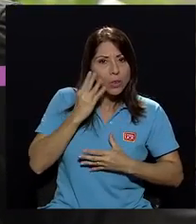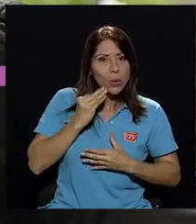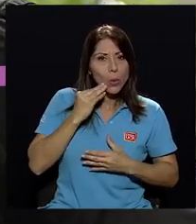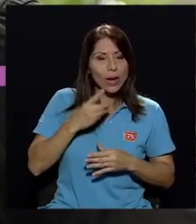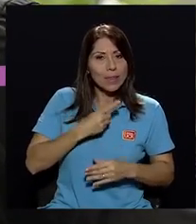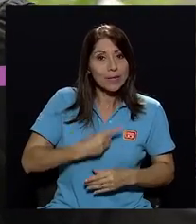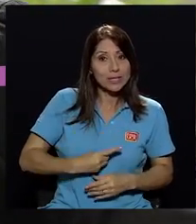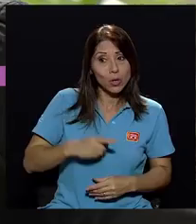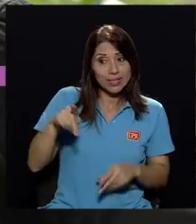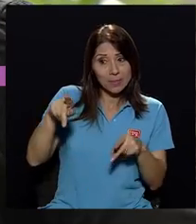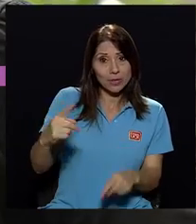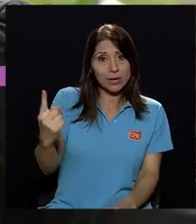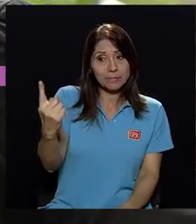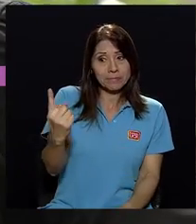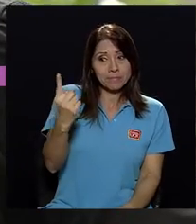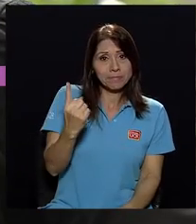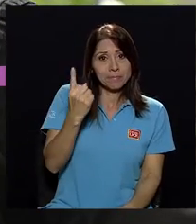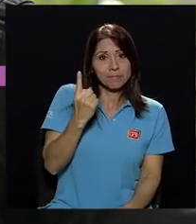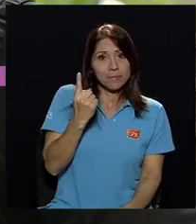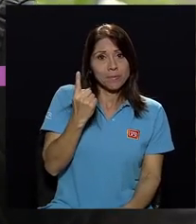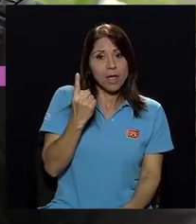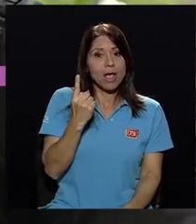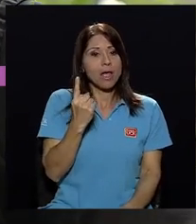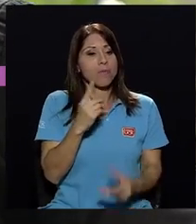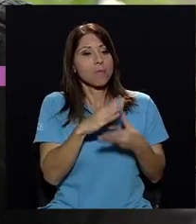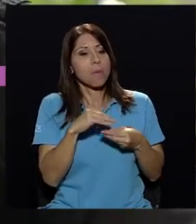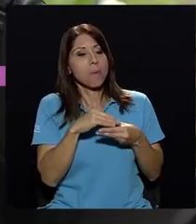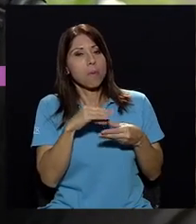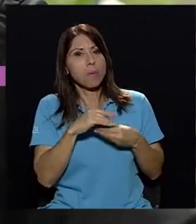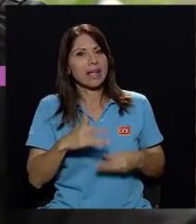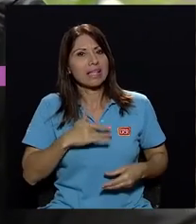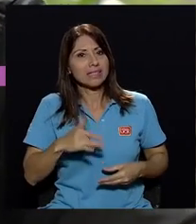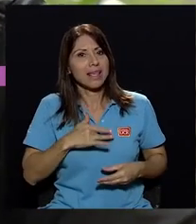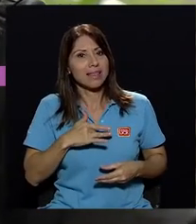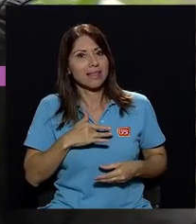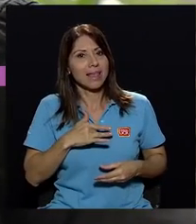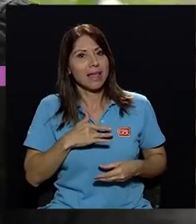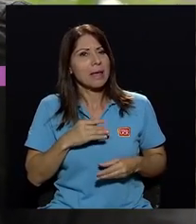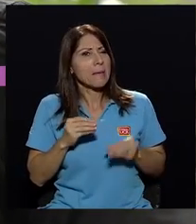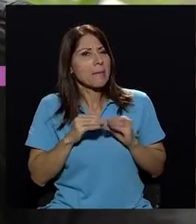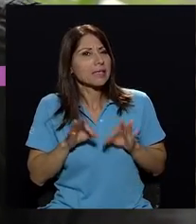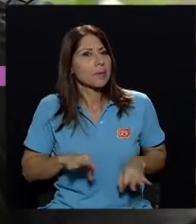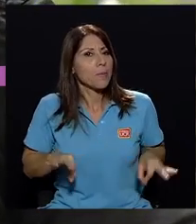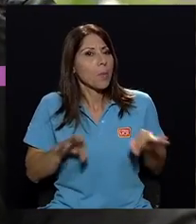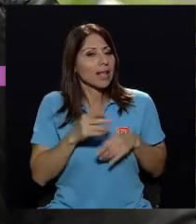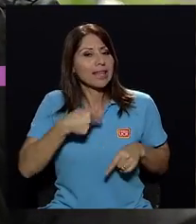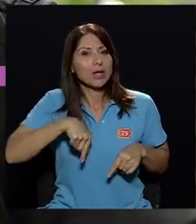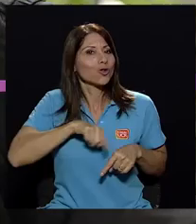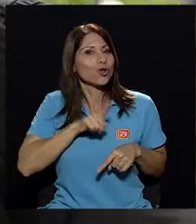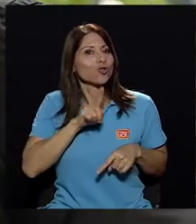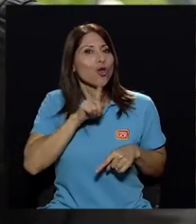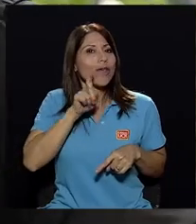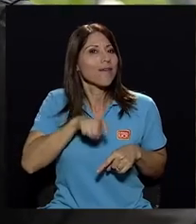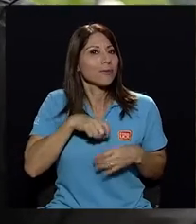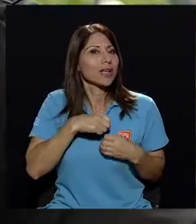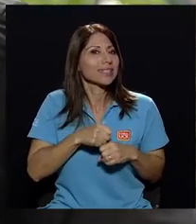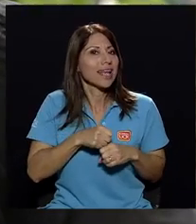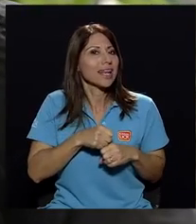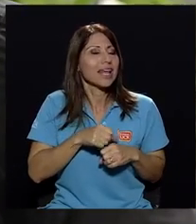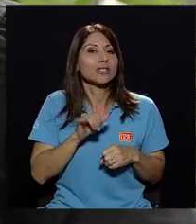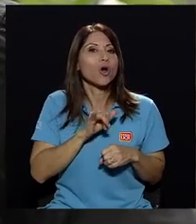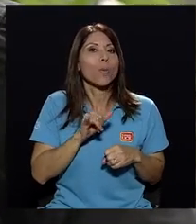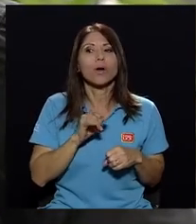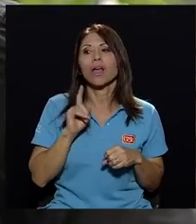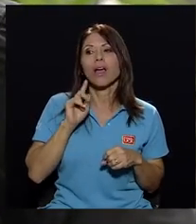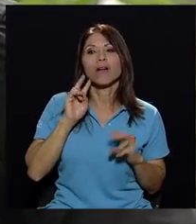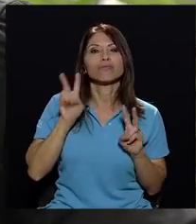nosotros y nos empieza a hablar de lo que siente, lo más importante o tal vez lo que no debemos hacer es de alguna manera descalificar lo que